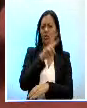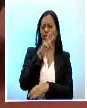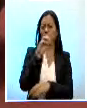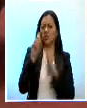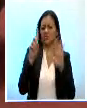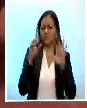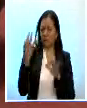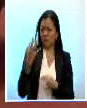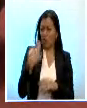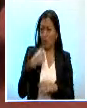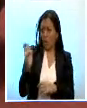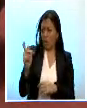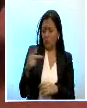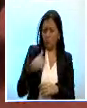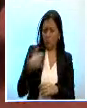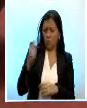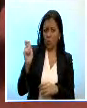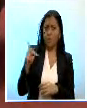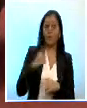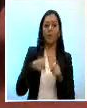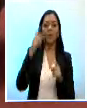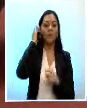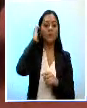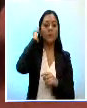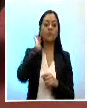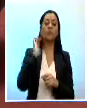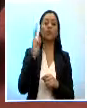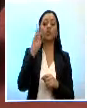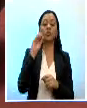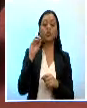Correcto. En el 2008,